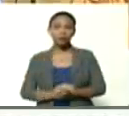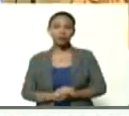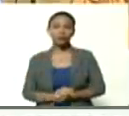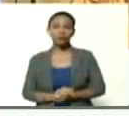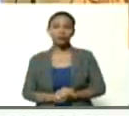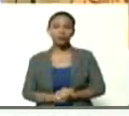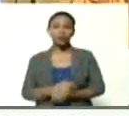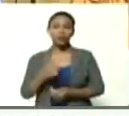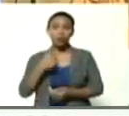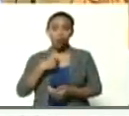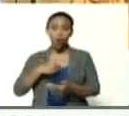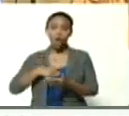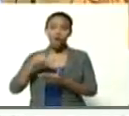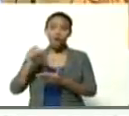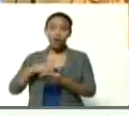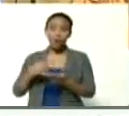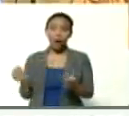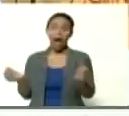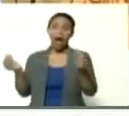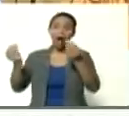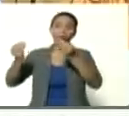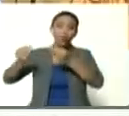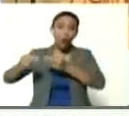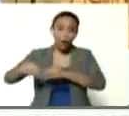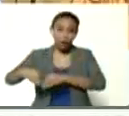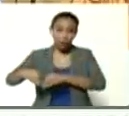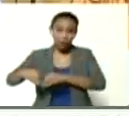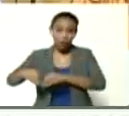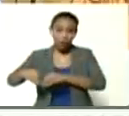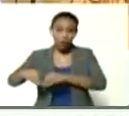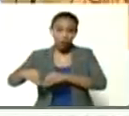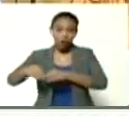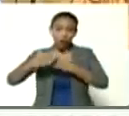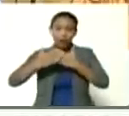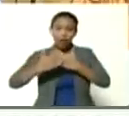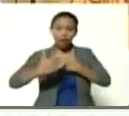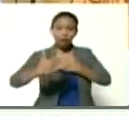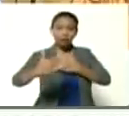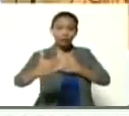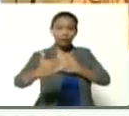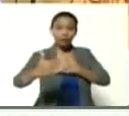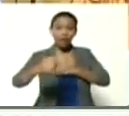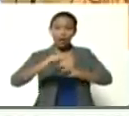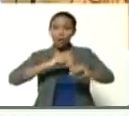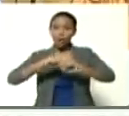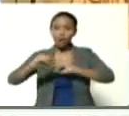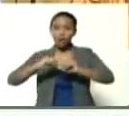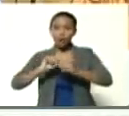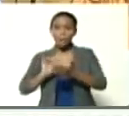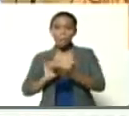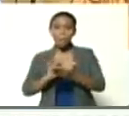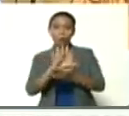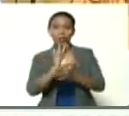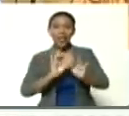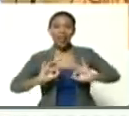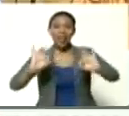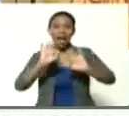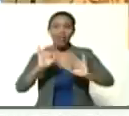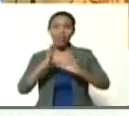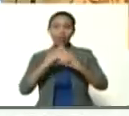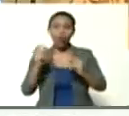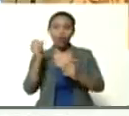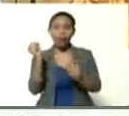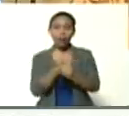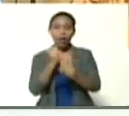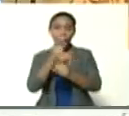he firmado el decreto de extensión de la inamovilidad laboral de todos los trabajadores